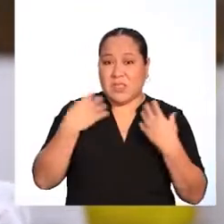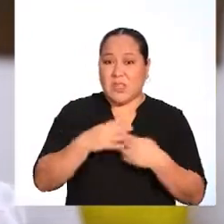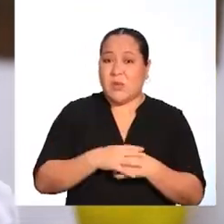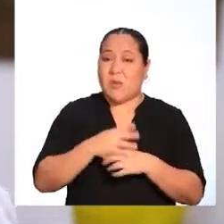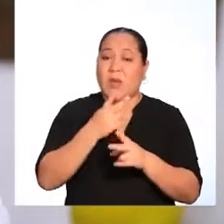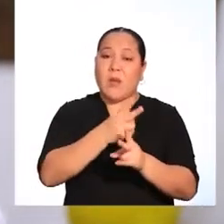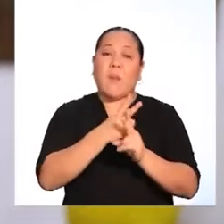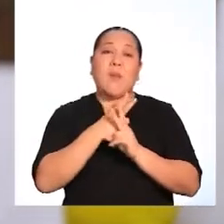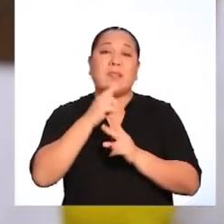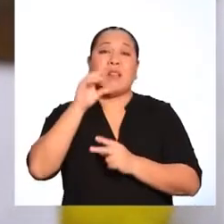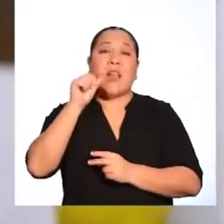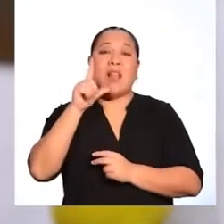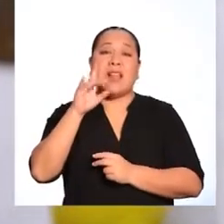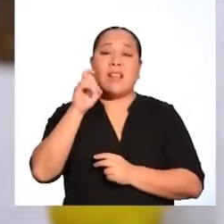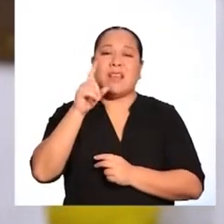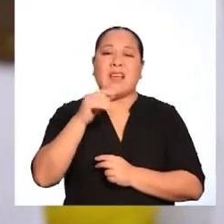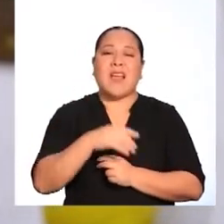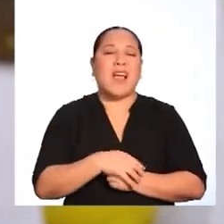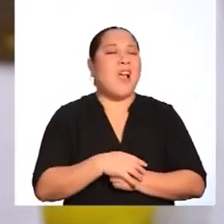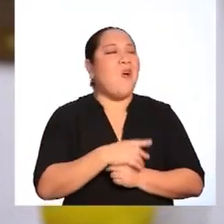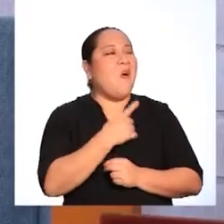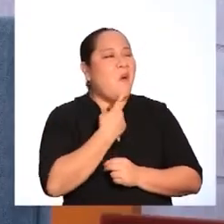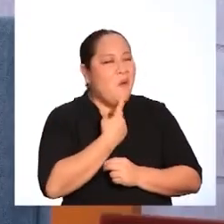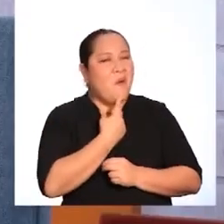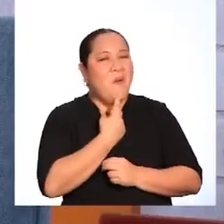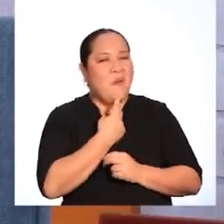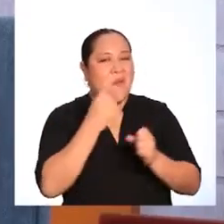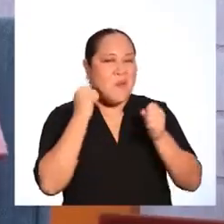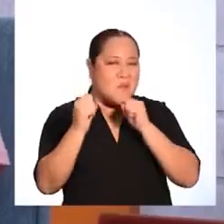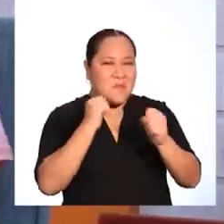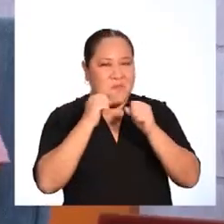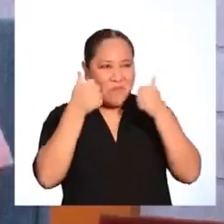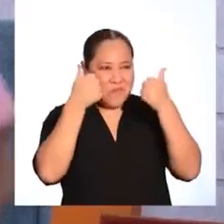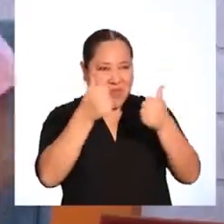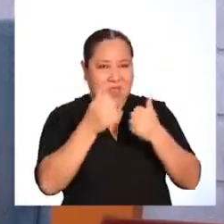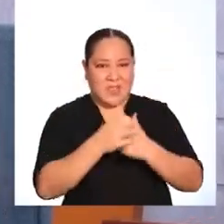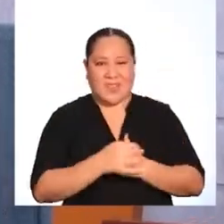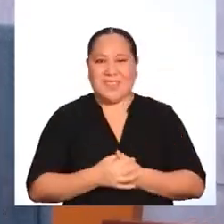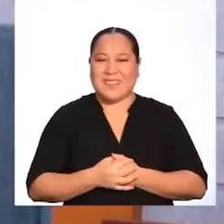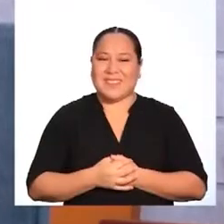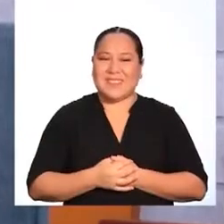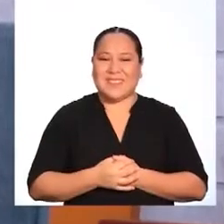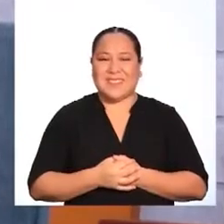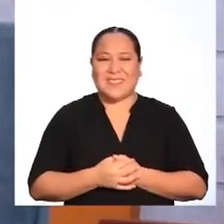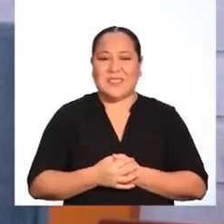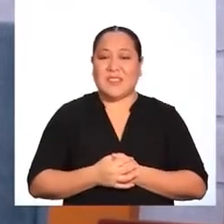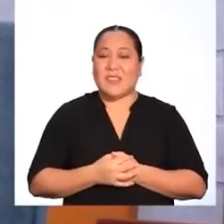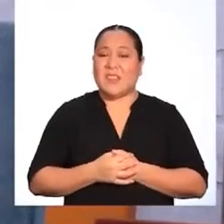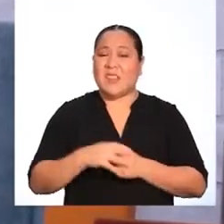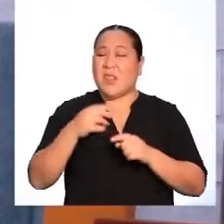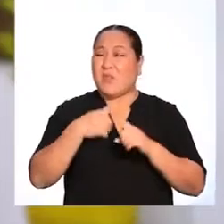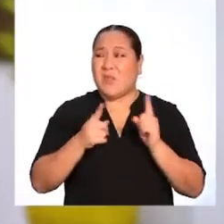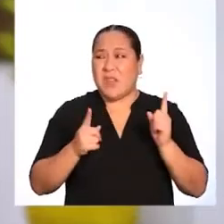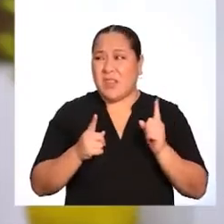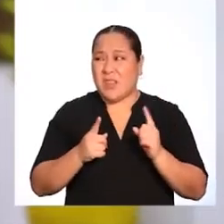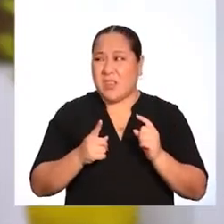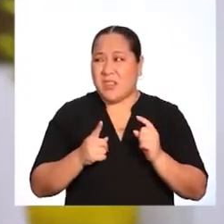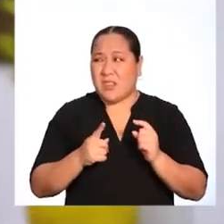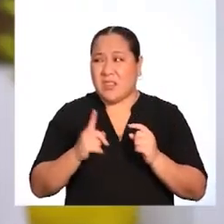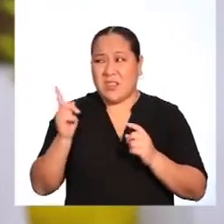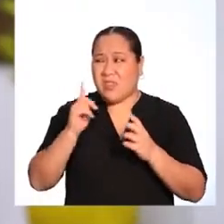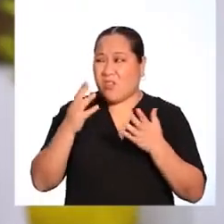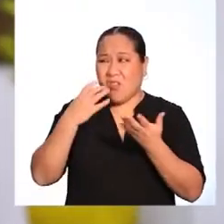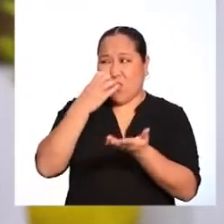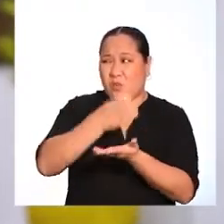que me la ha prestado alex muy difícil pero la tengo